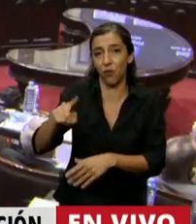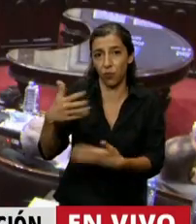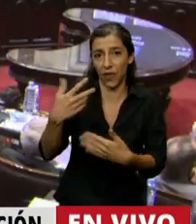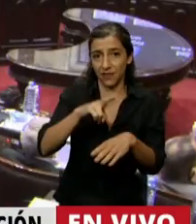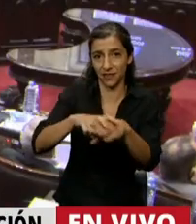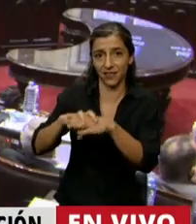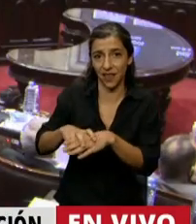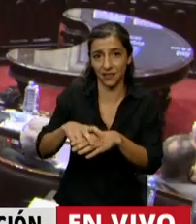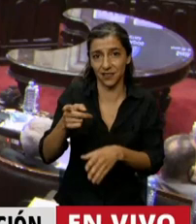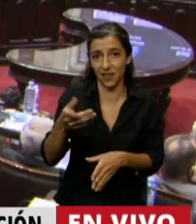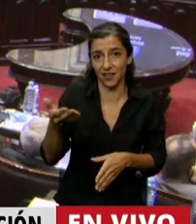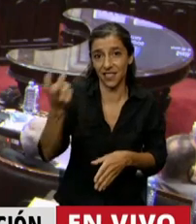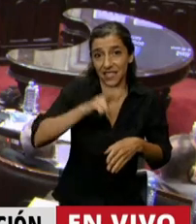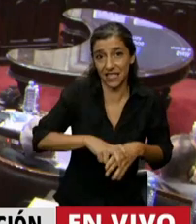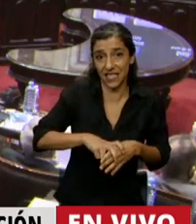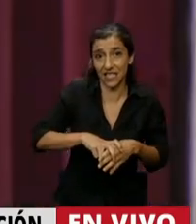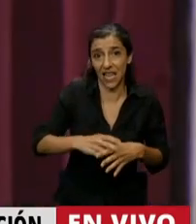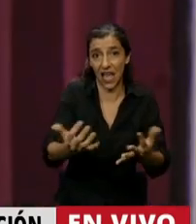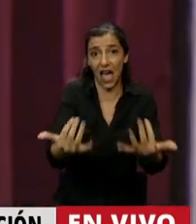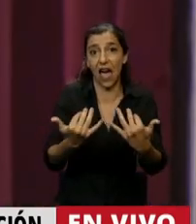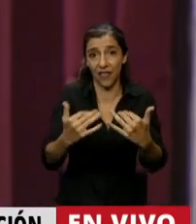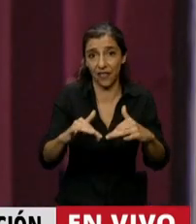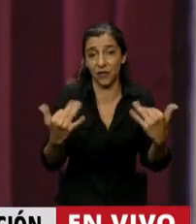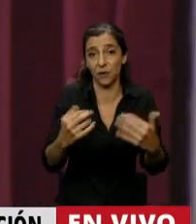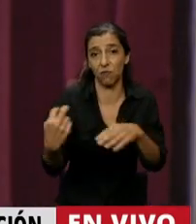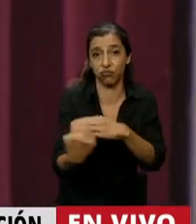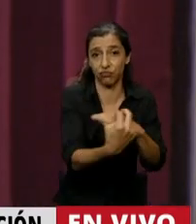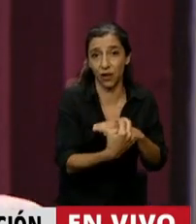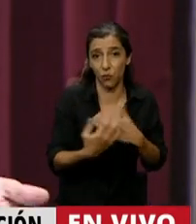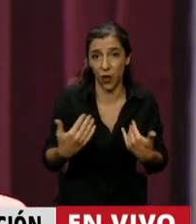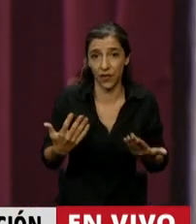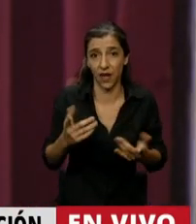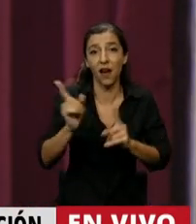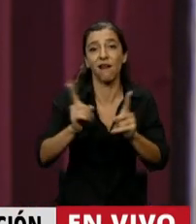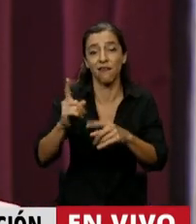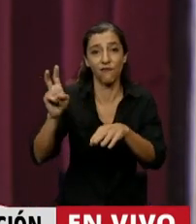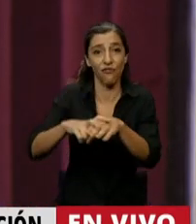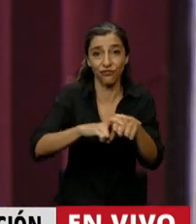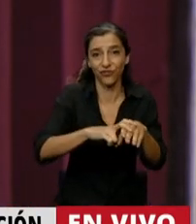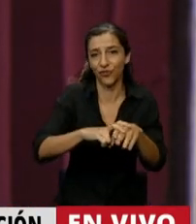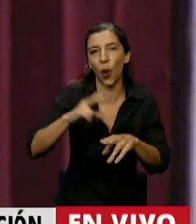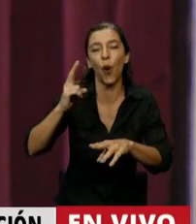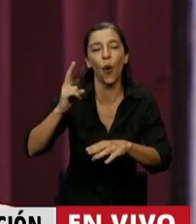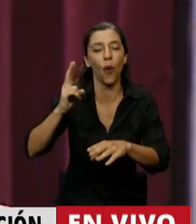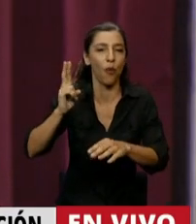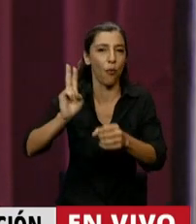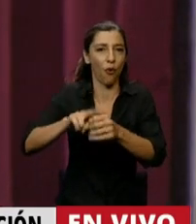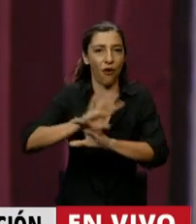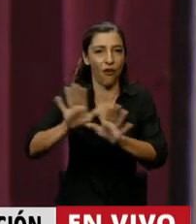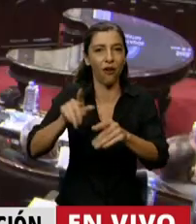lugar, diputada. Las bancas que están bloqueadas no computan para el quórum precisamente por disposición